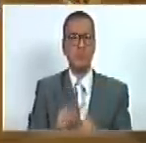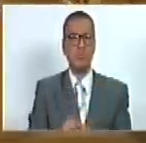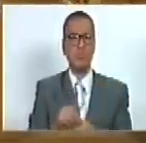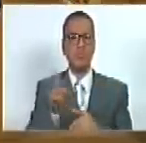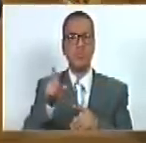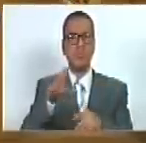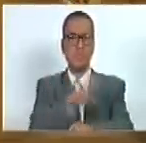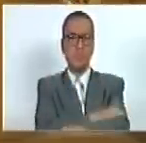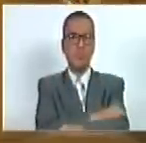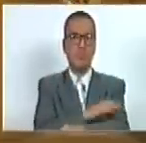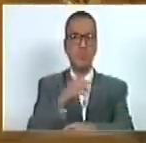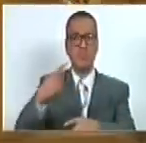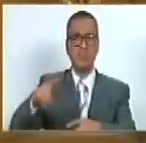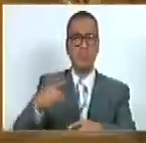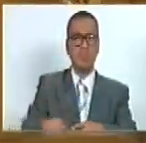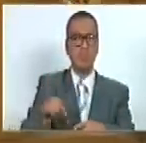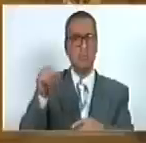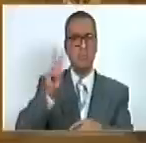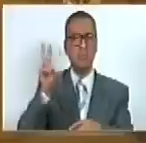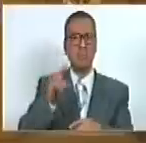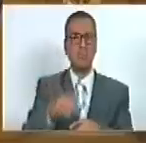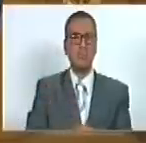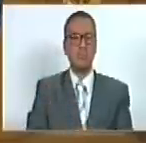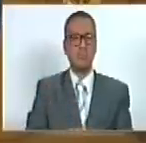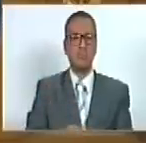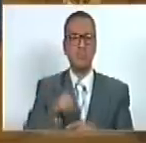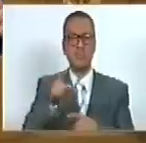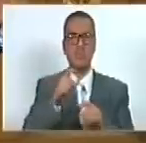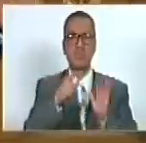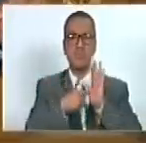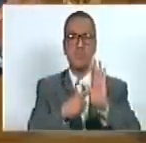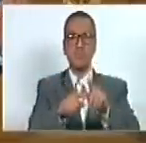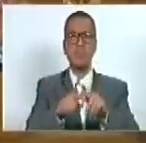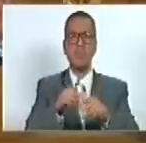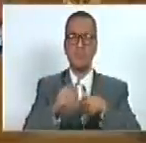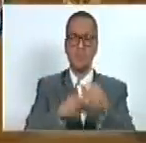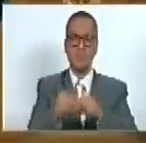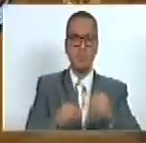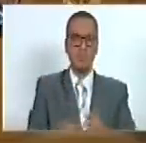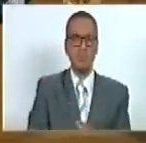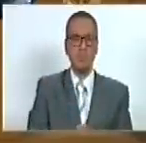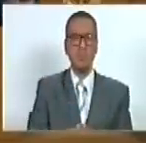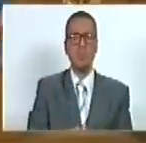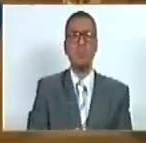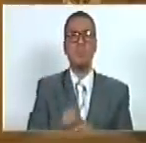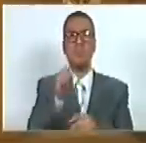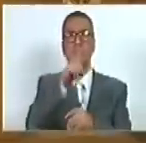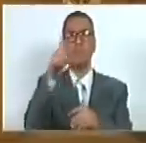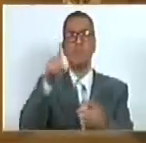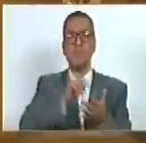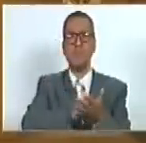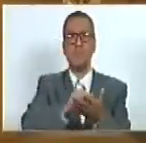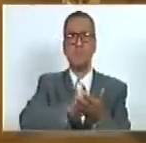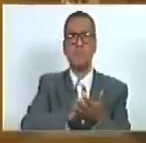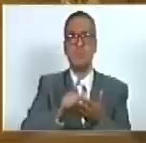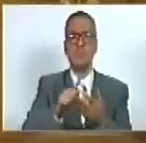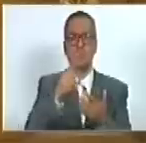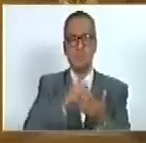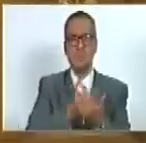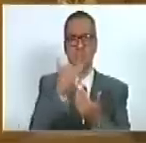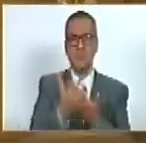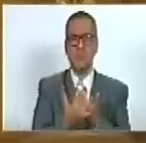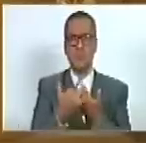de la oposición democrática venezolana, la exposición de motivos y los 11 artículos del